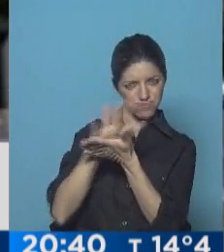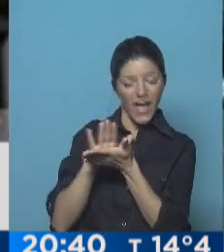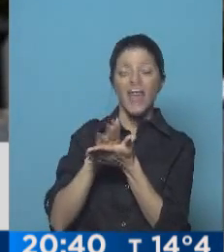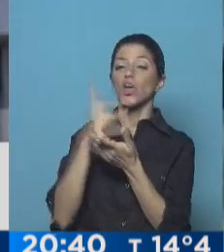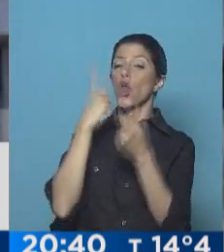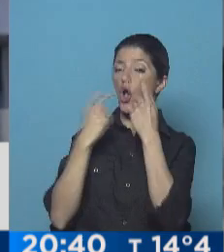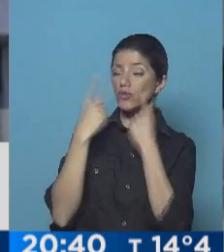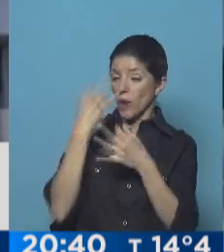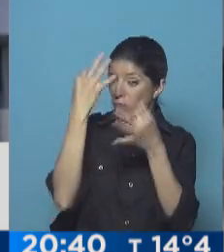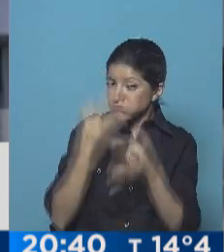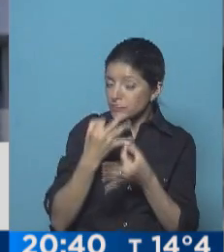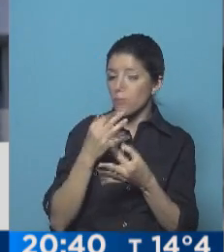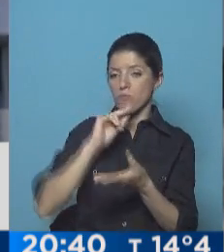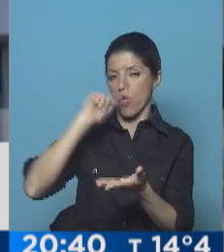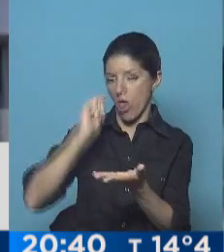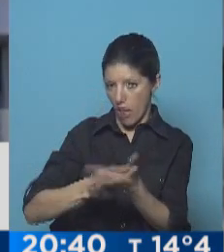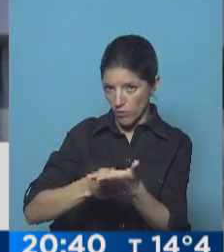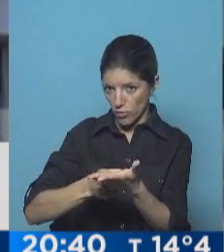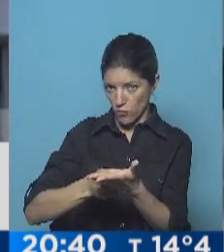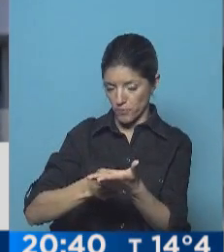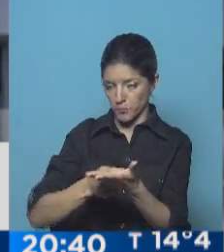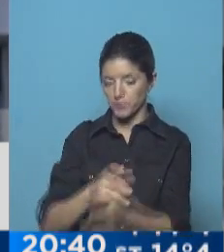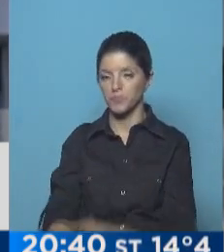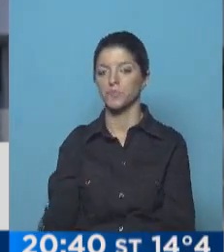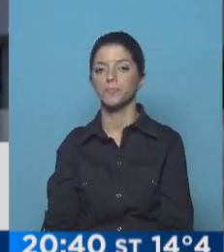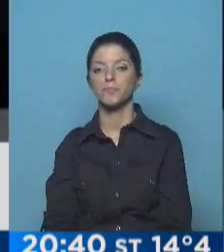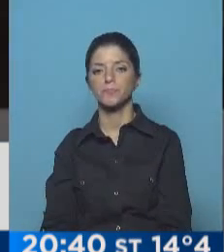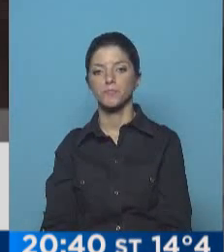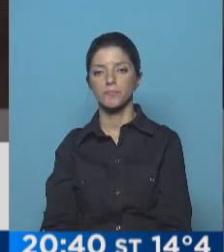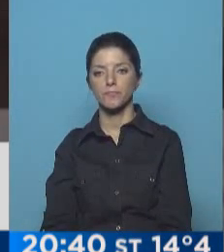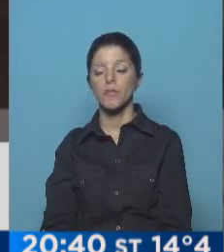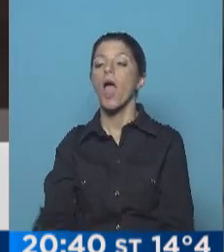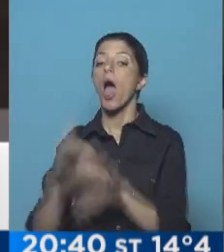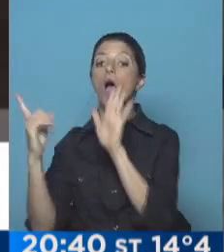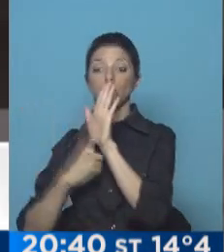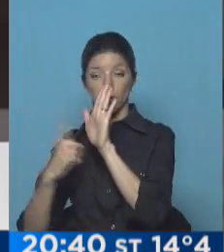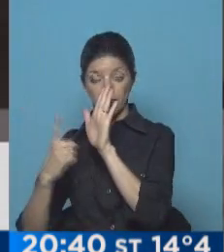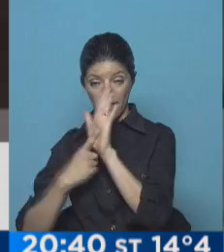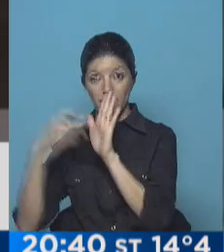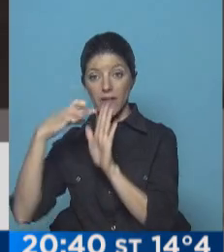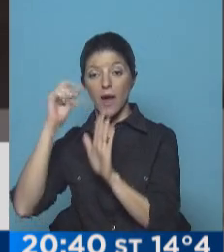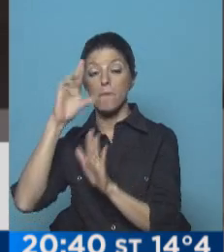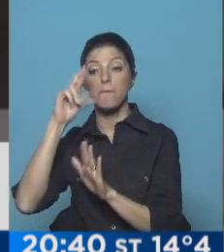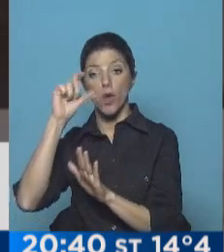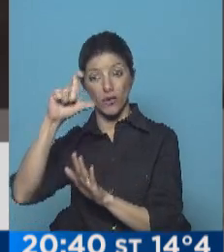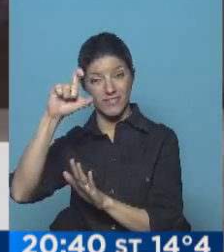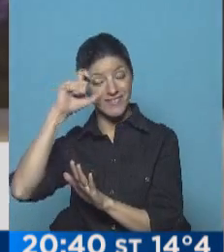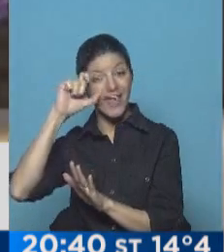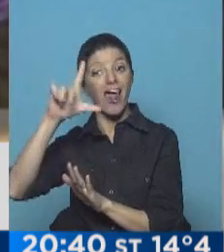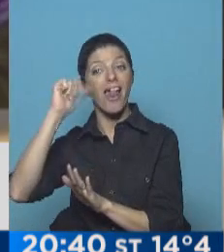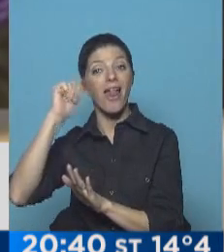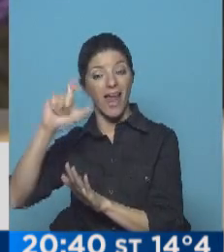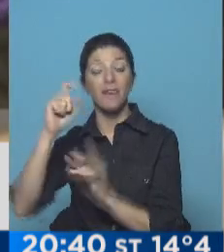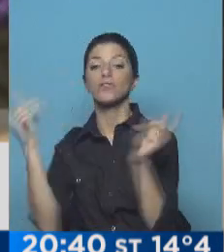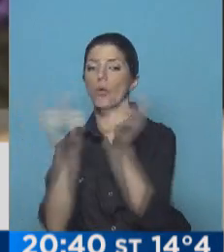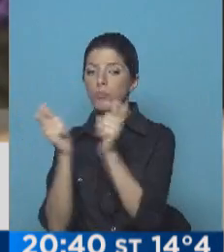controles estipulados en materia de lavado de activos. Autoridades de la Procelac encabezan en París varias reuniones, una de ellas con el